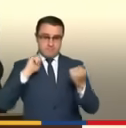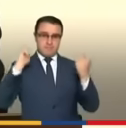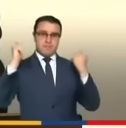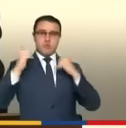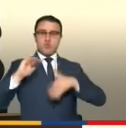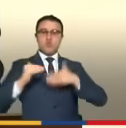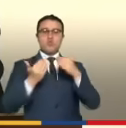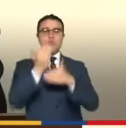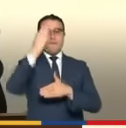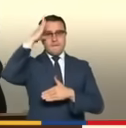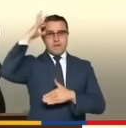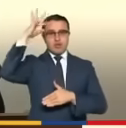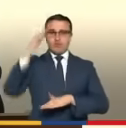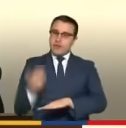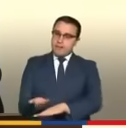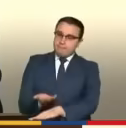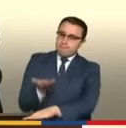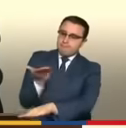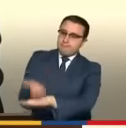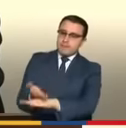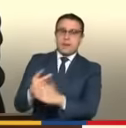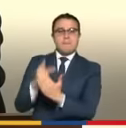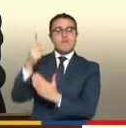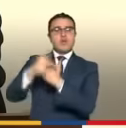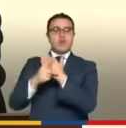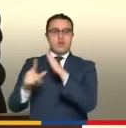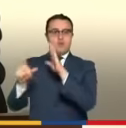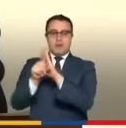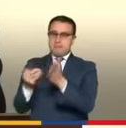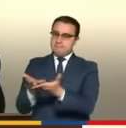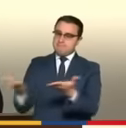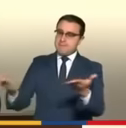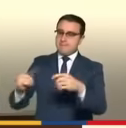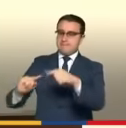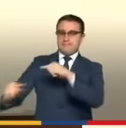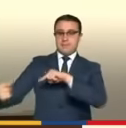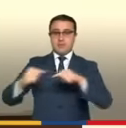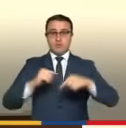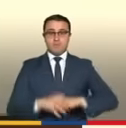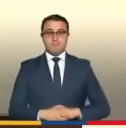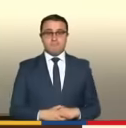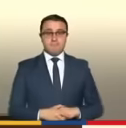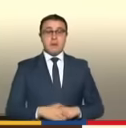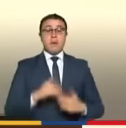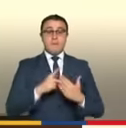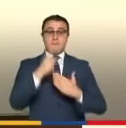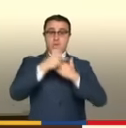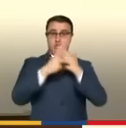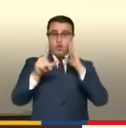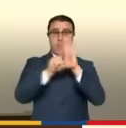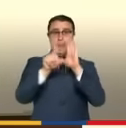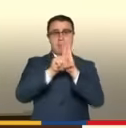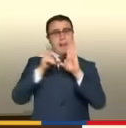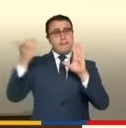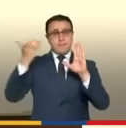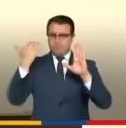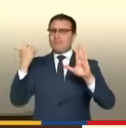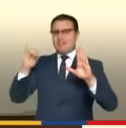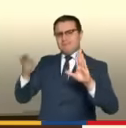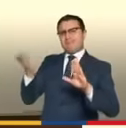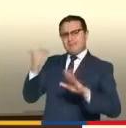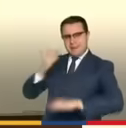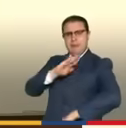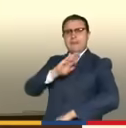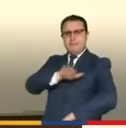discusión. El proyecto pensional, lo ha explicado la ministra, tiene un objetivo social